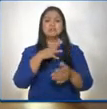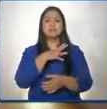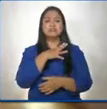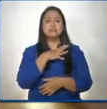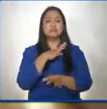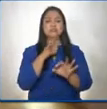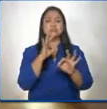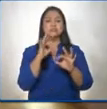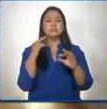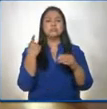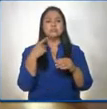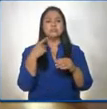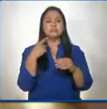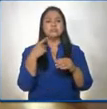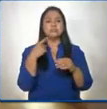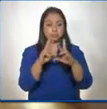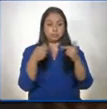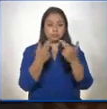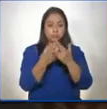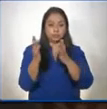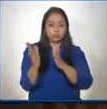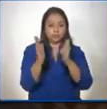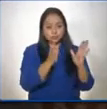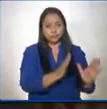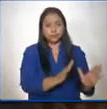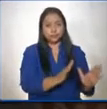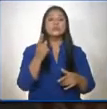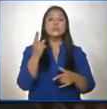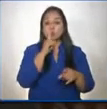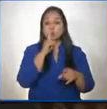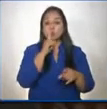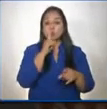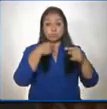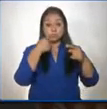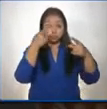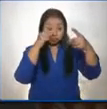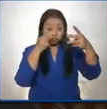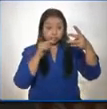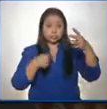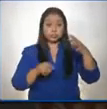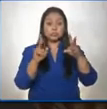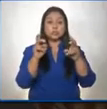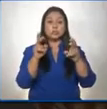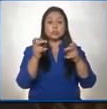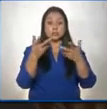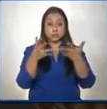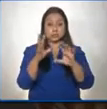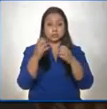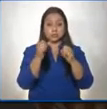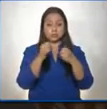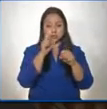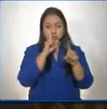Muchas gracias. Siguiente, y luego de los puntos ya realizados, tenemos